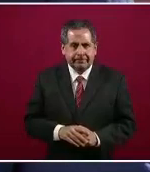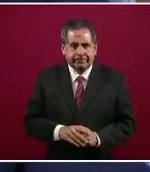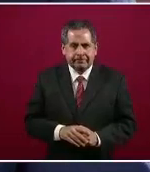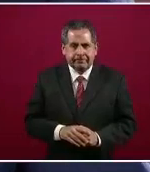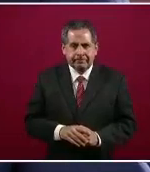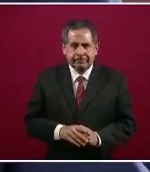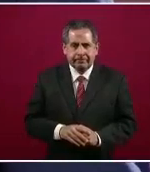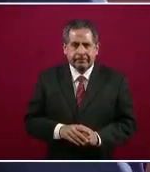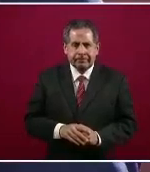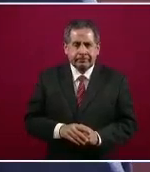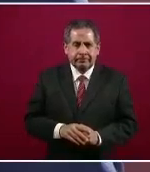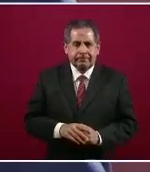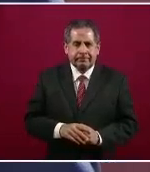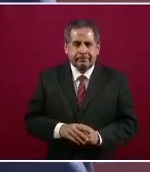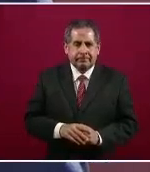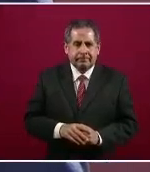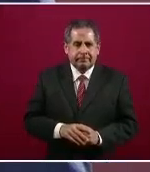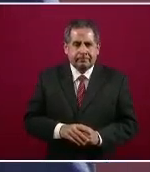la